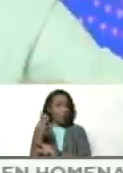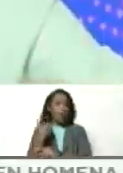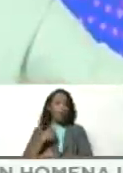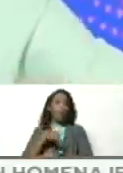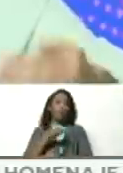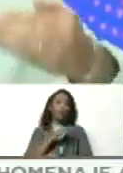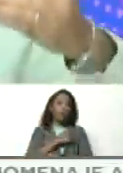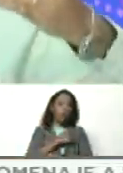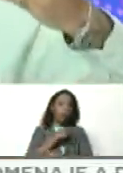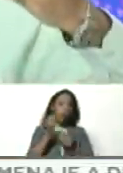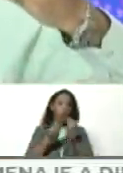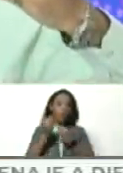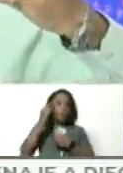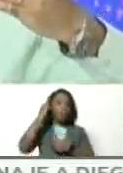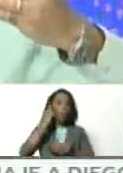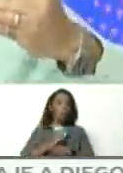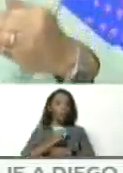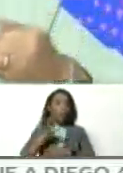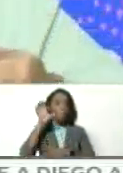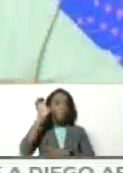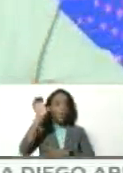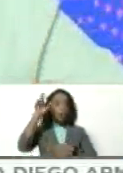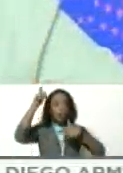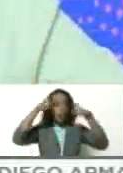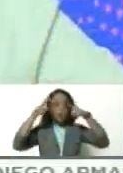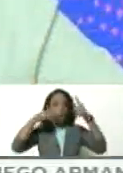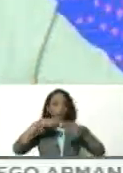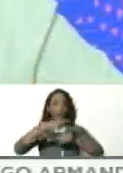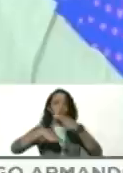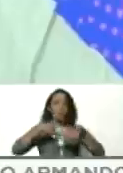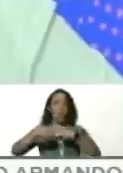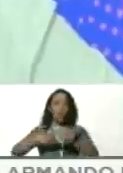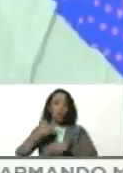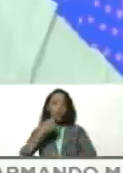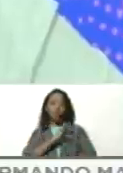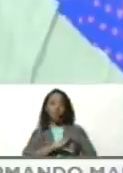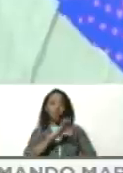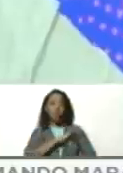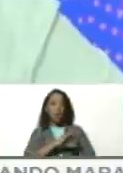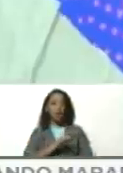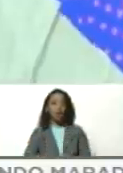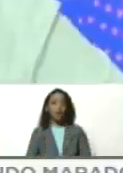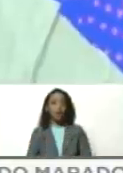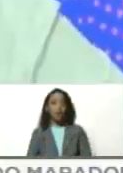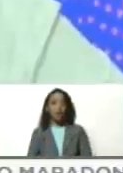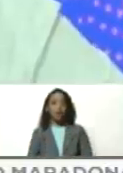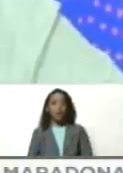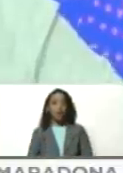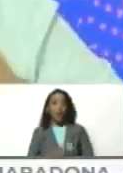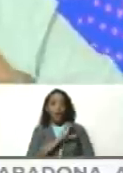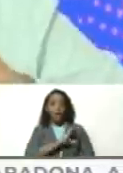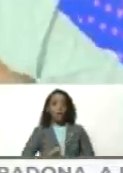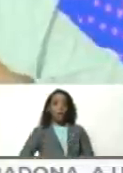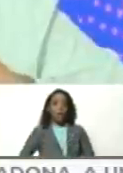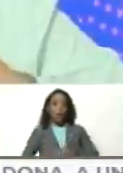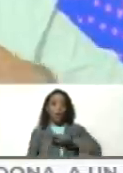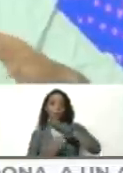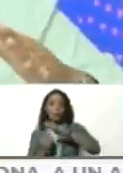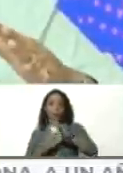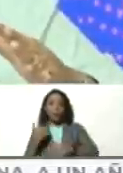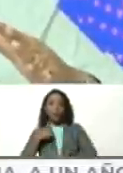Nosotros como bolivarianos, patriotas, chavistas, revolucionarios, socialistas, cristianos de base.